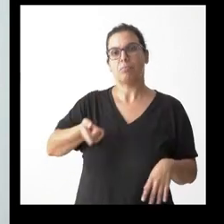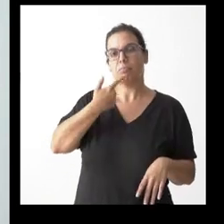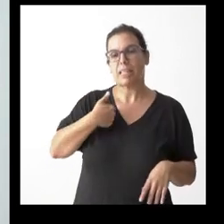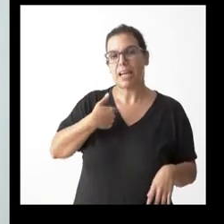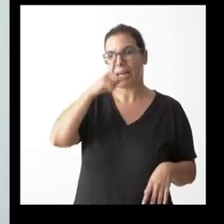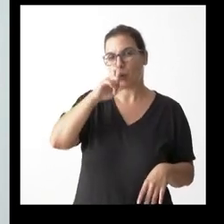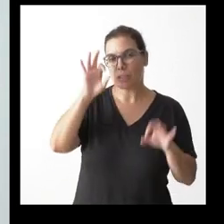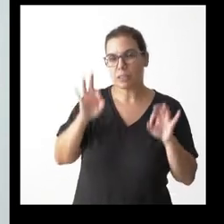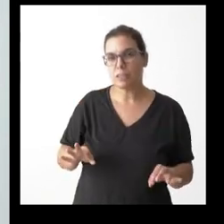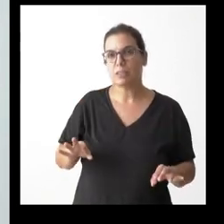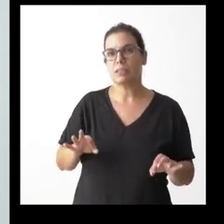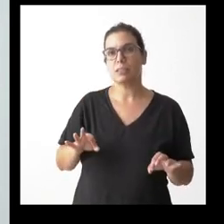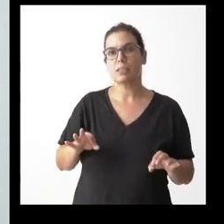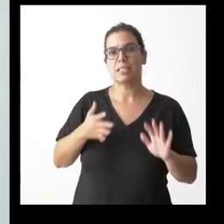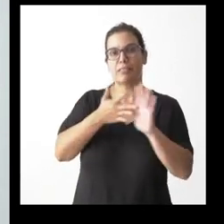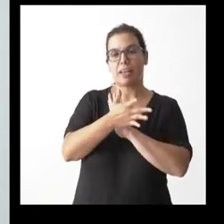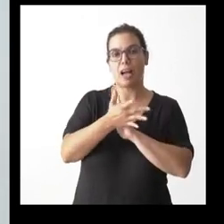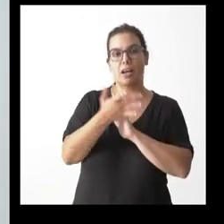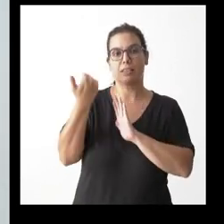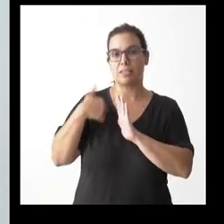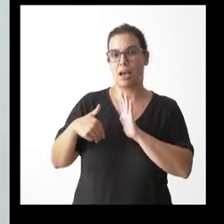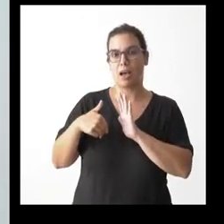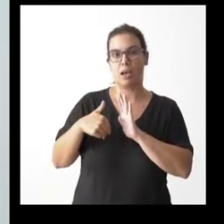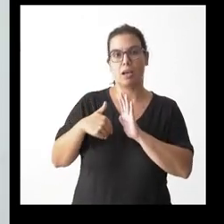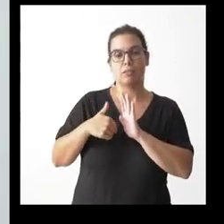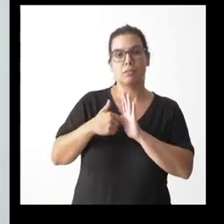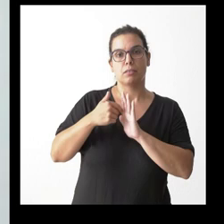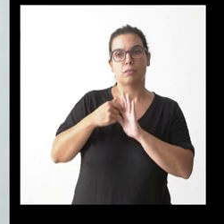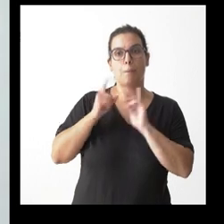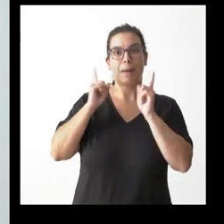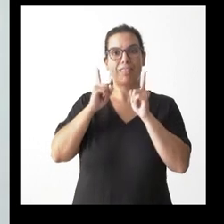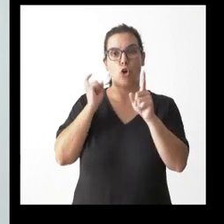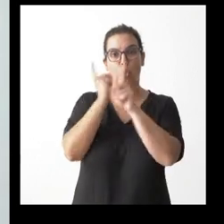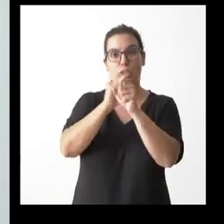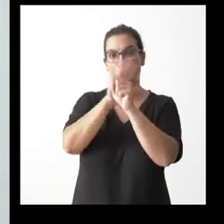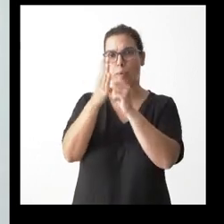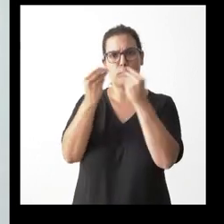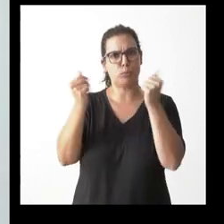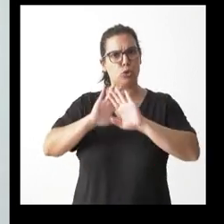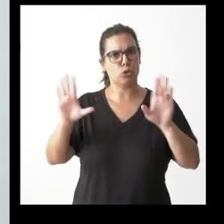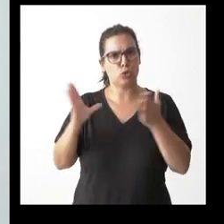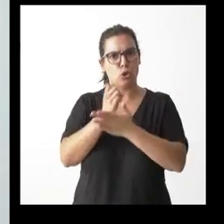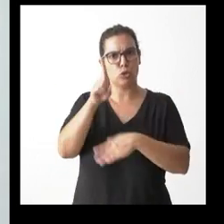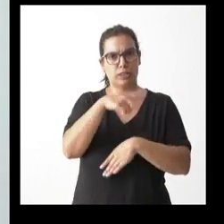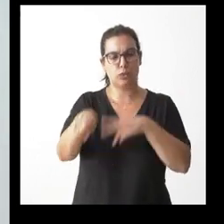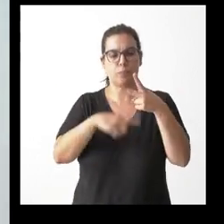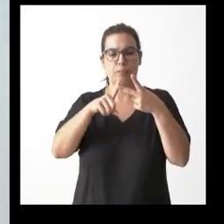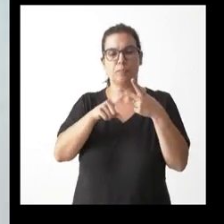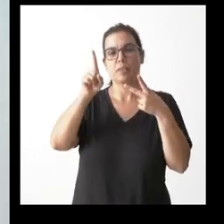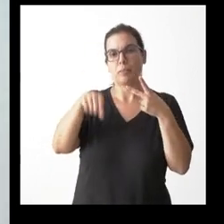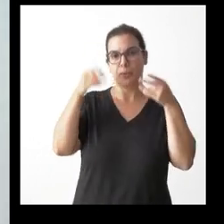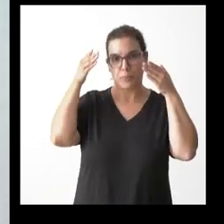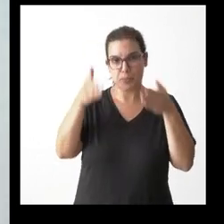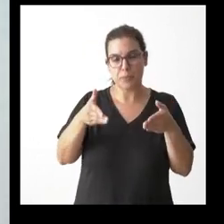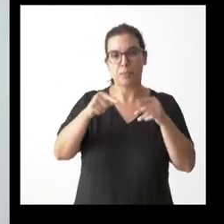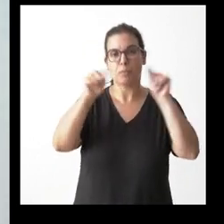que me recordase si desaparecen todas las medidas contra el COVID de prevención. En segundo lugar, ya más centrados en la provincia de